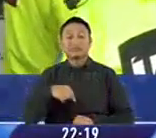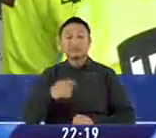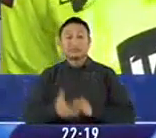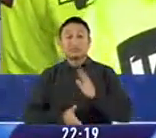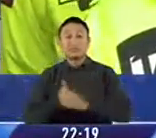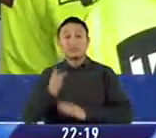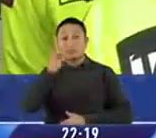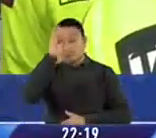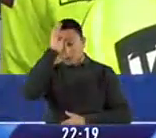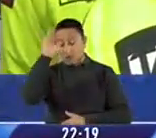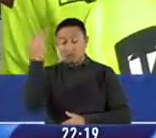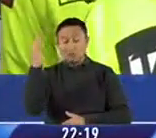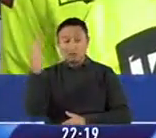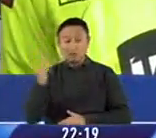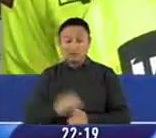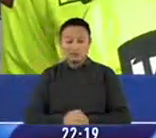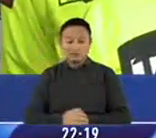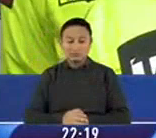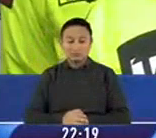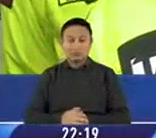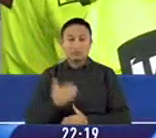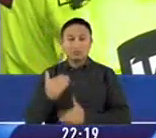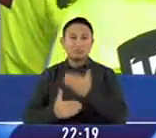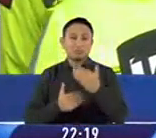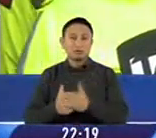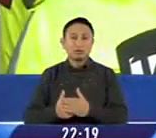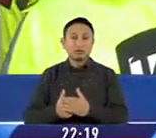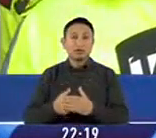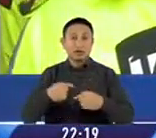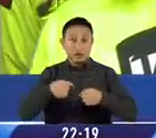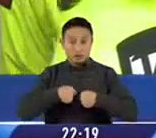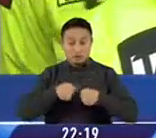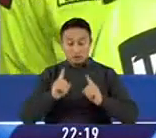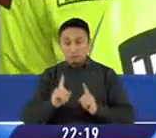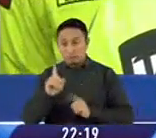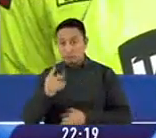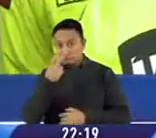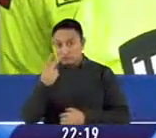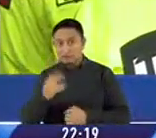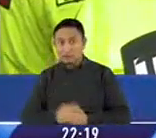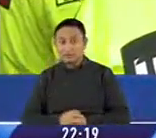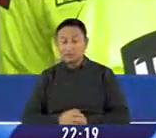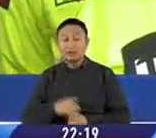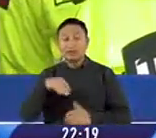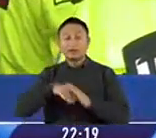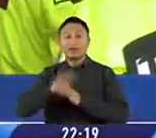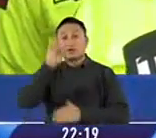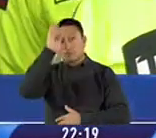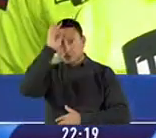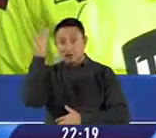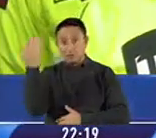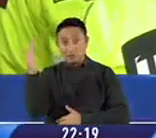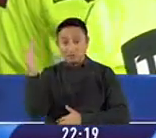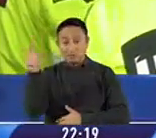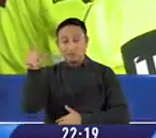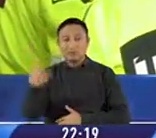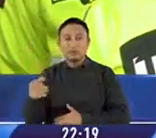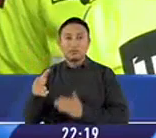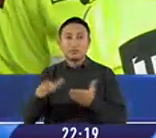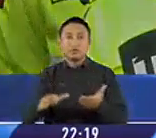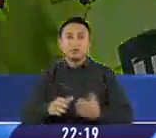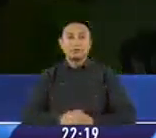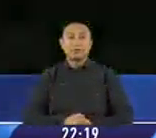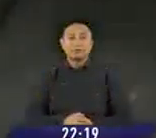hospital Eugenio Espejo después de unos minutos en el cual yo mismo estuve presente. Ya en el hospital Eugenio Espejo, esta persona